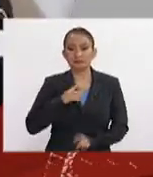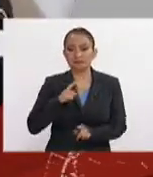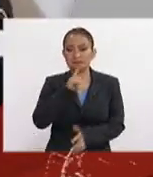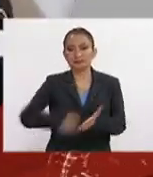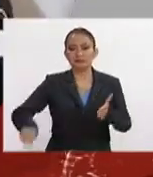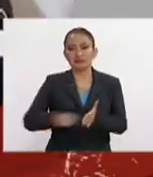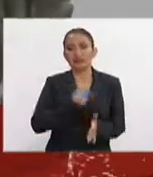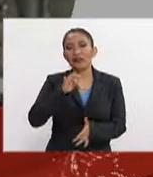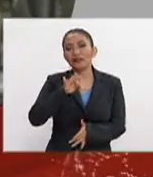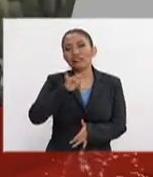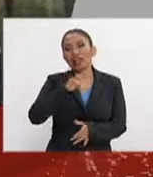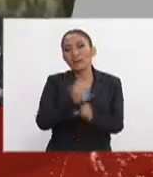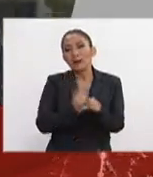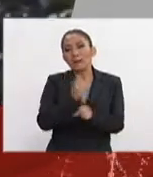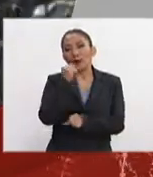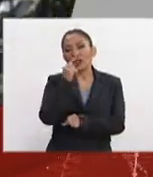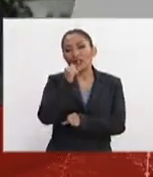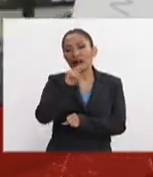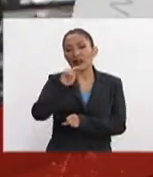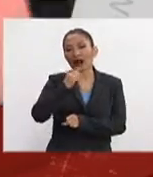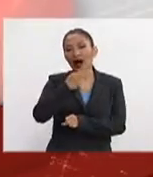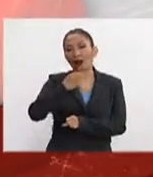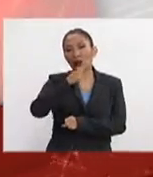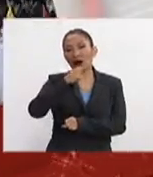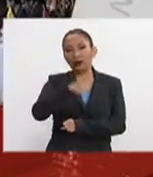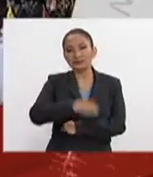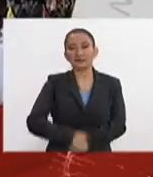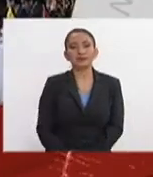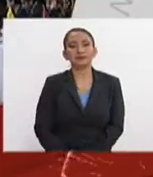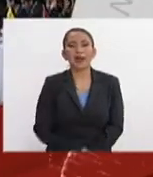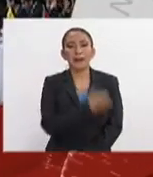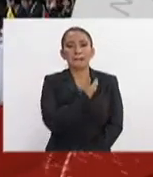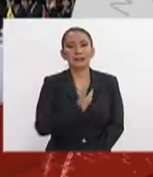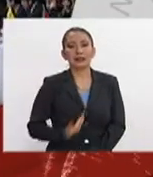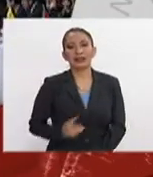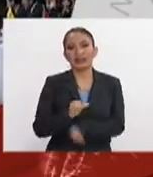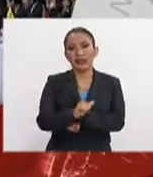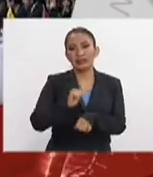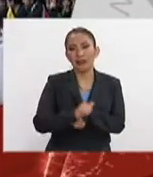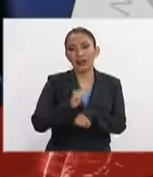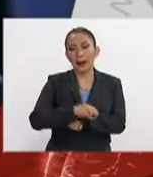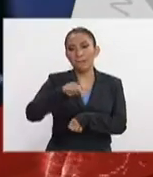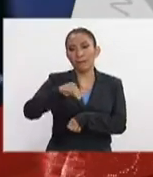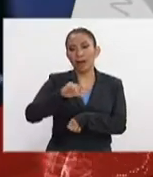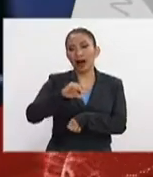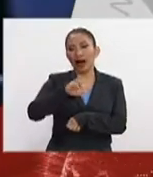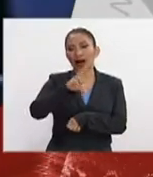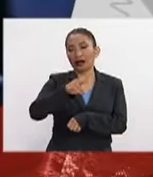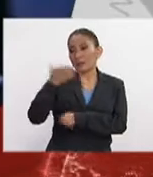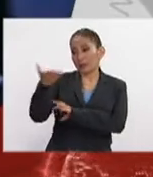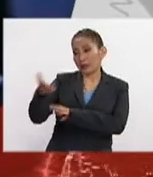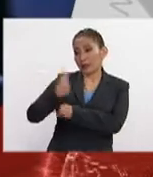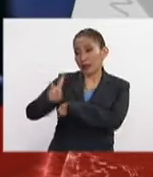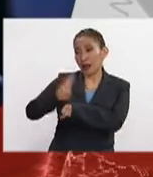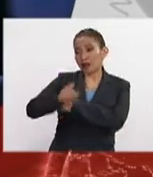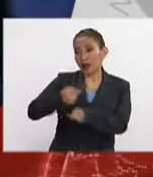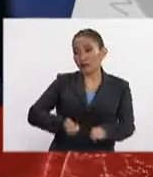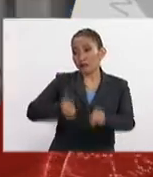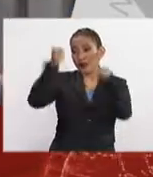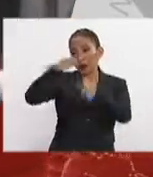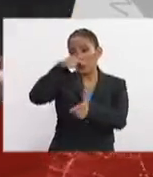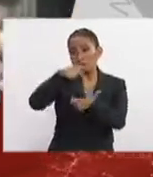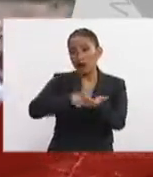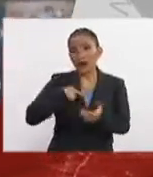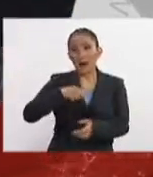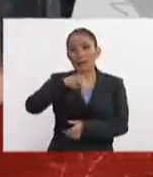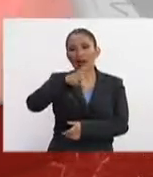destituidos el fiscal de investigación y policías de Tláhuac. El presidente de Argentina, Mauricio Macri, pide que Venezuela salga de la zona